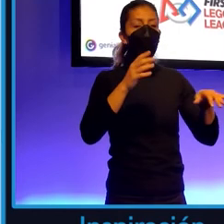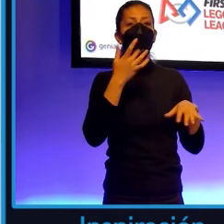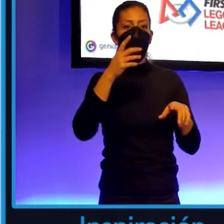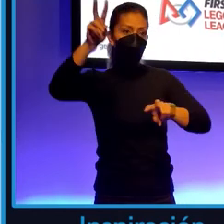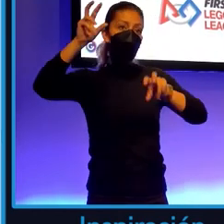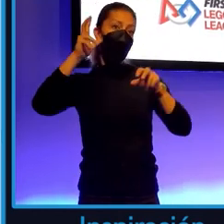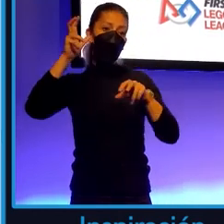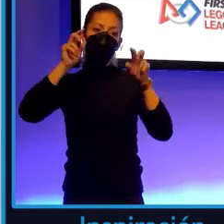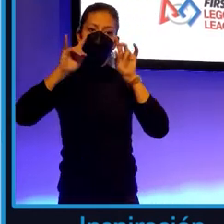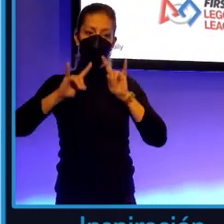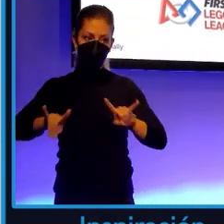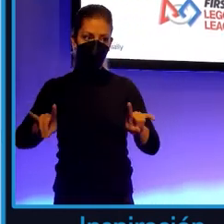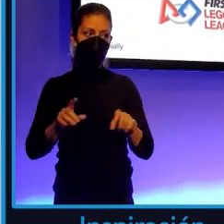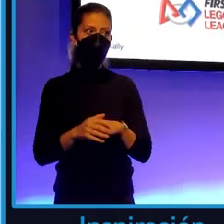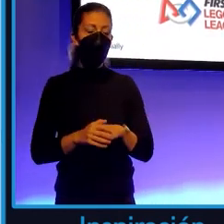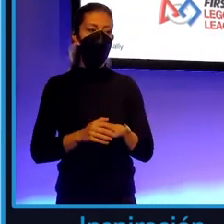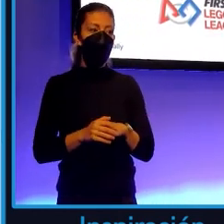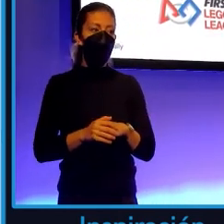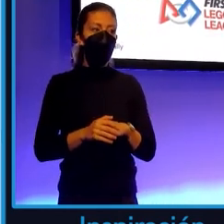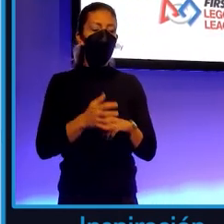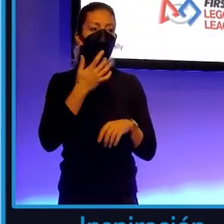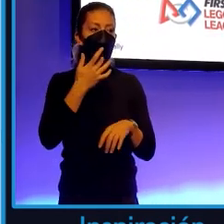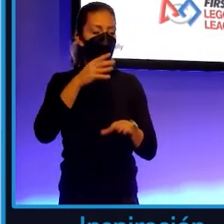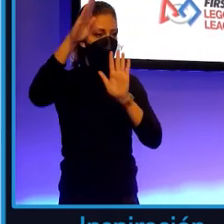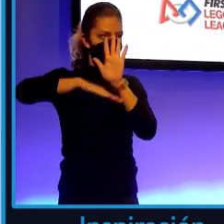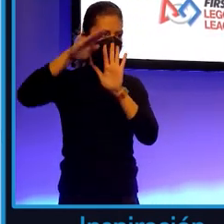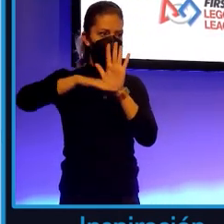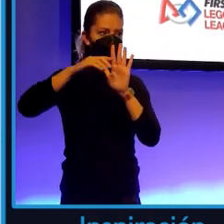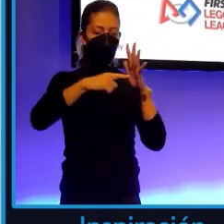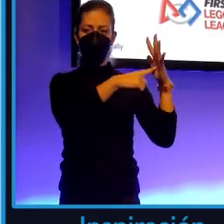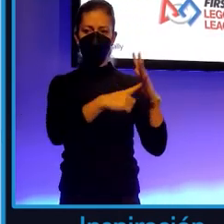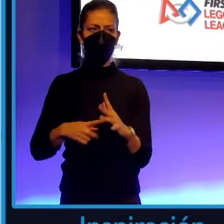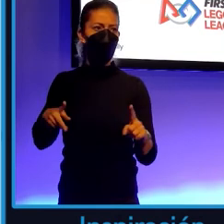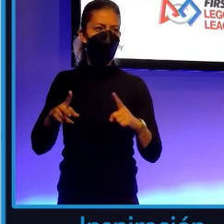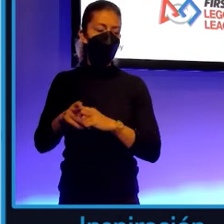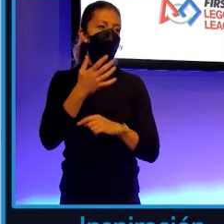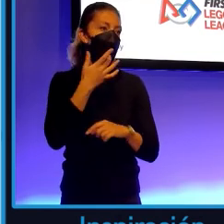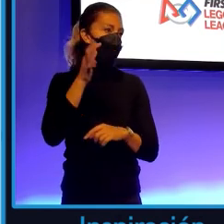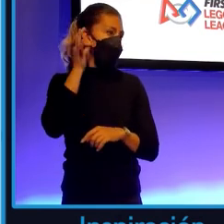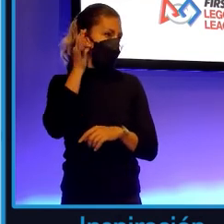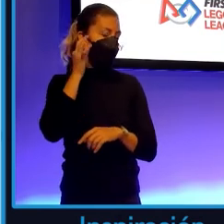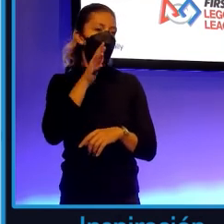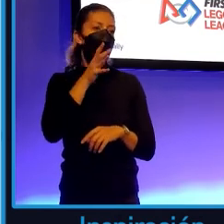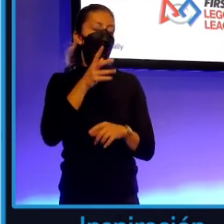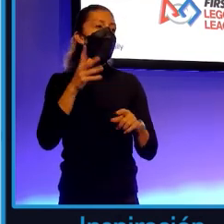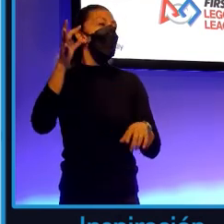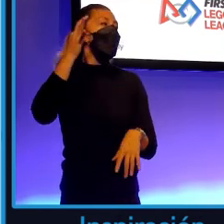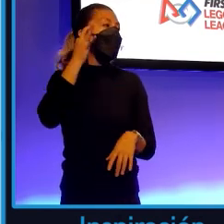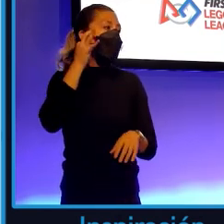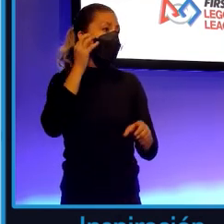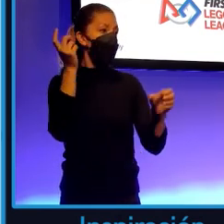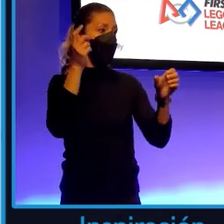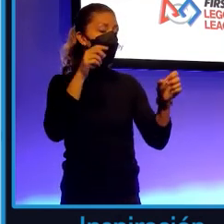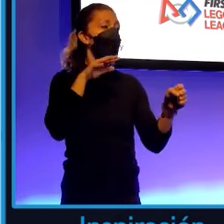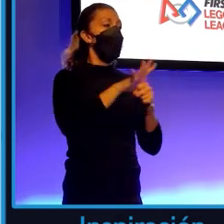hablamos de incluso de programas de cooperación es con la de hoy programas de discriminación positiva hacia la mujer que hay pocas mujeres en el ámbito de las isla